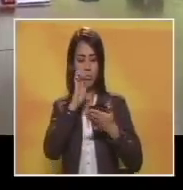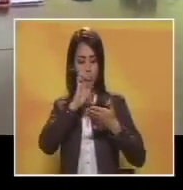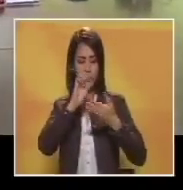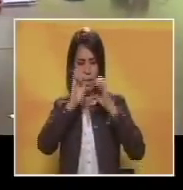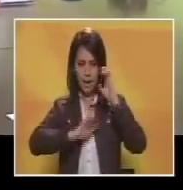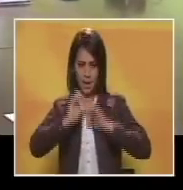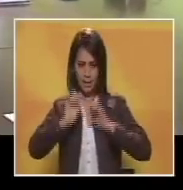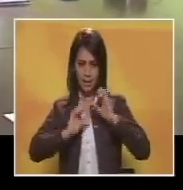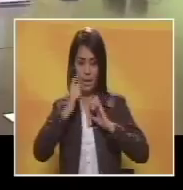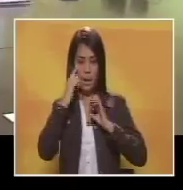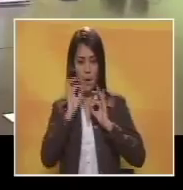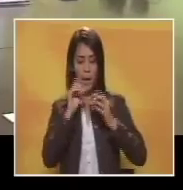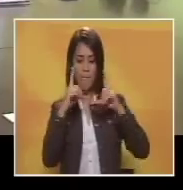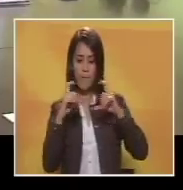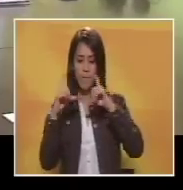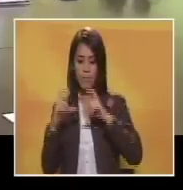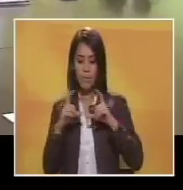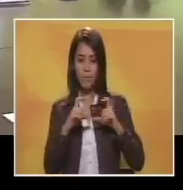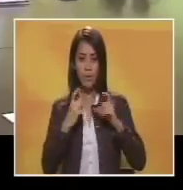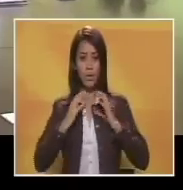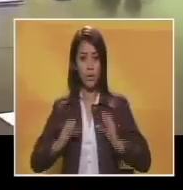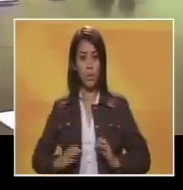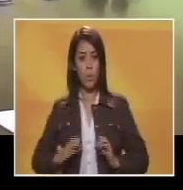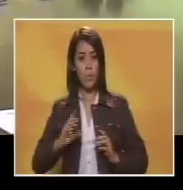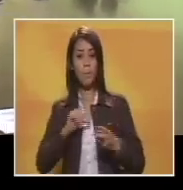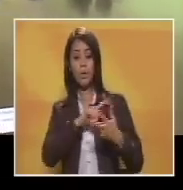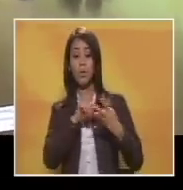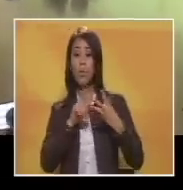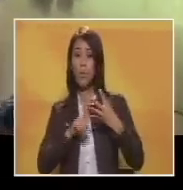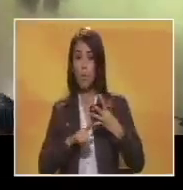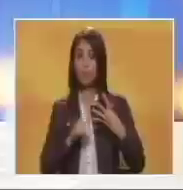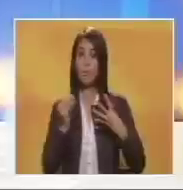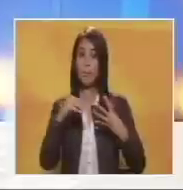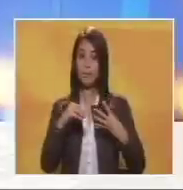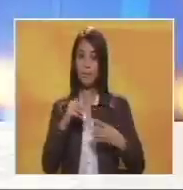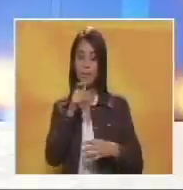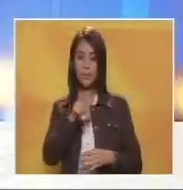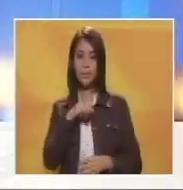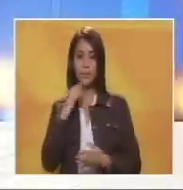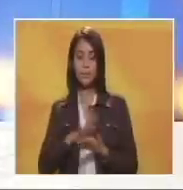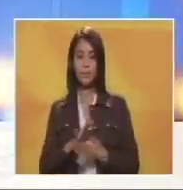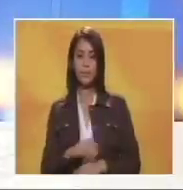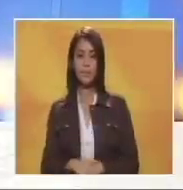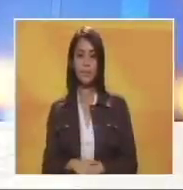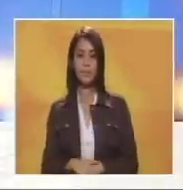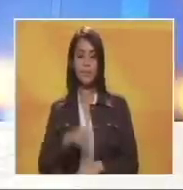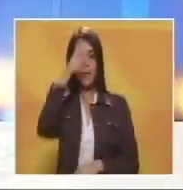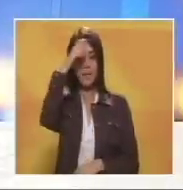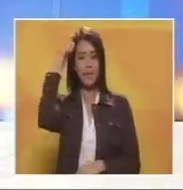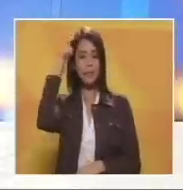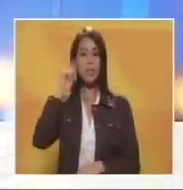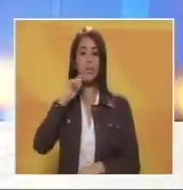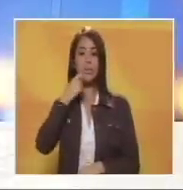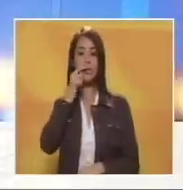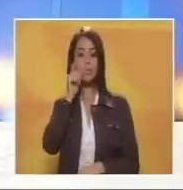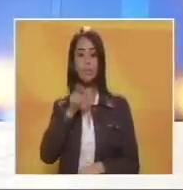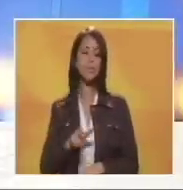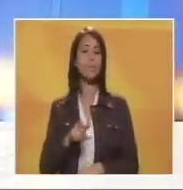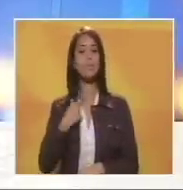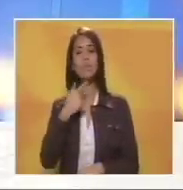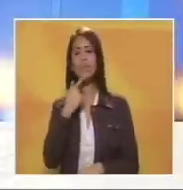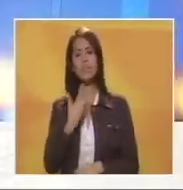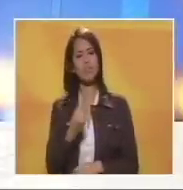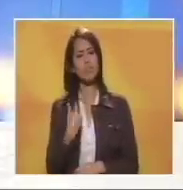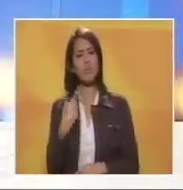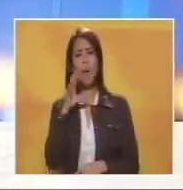cuerpos y podría haber una cuarta víctima. El canciller de Rusia, Sergei Lavrov, negó